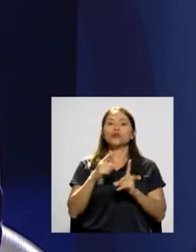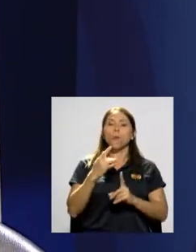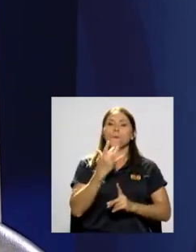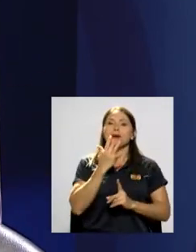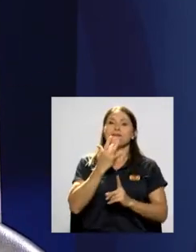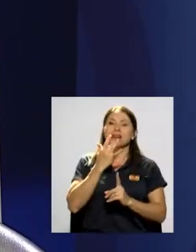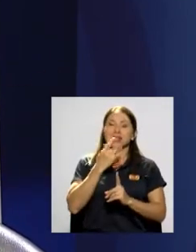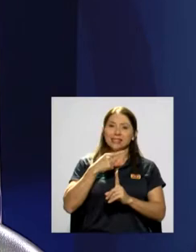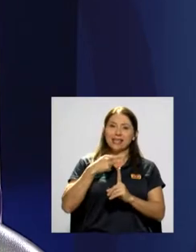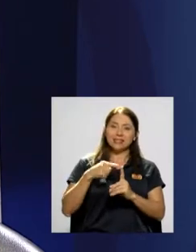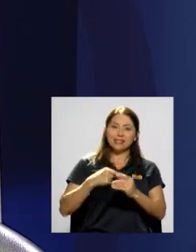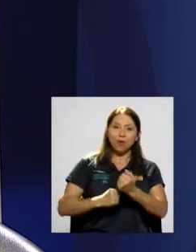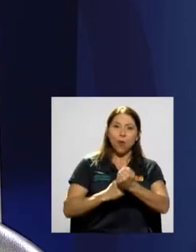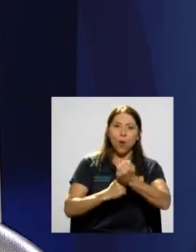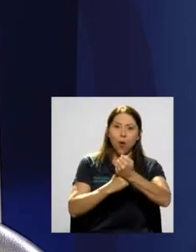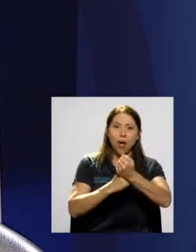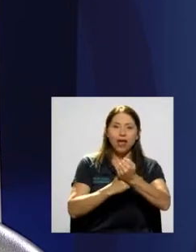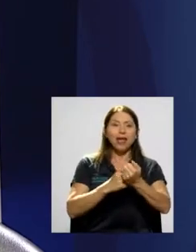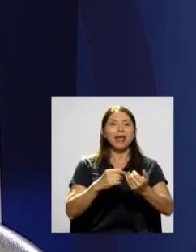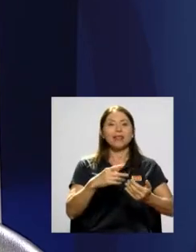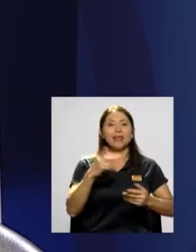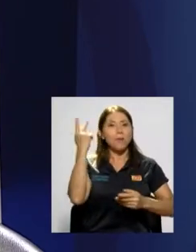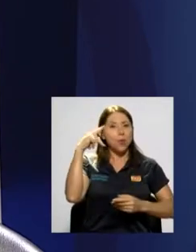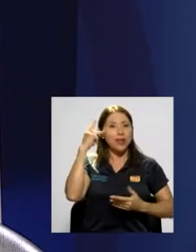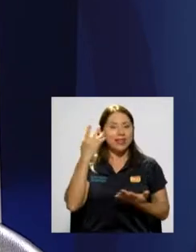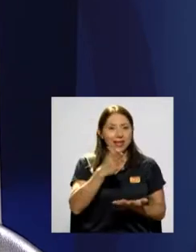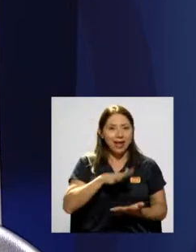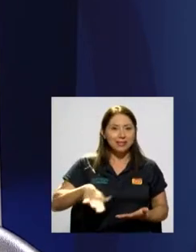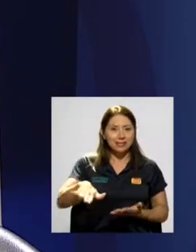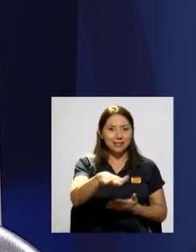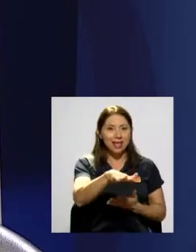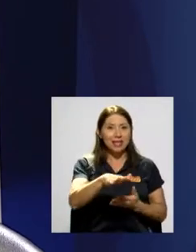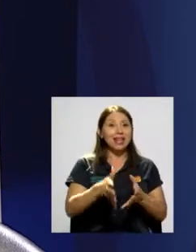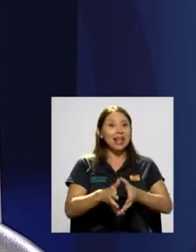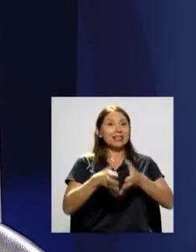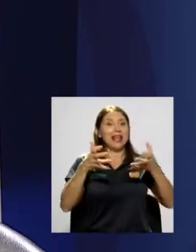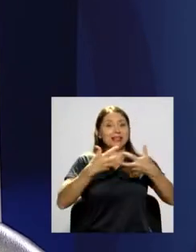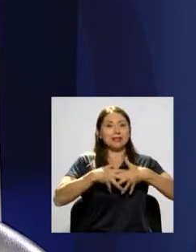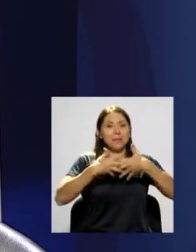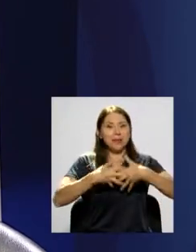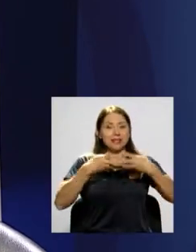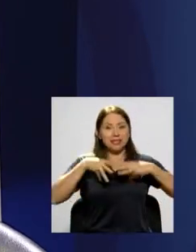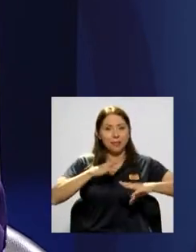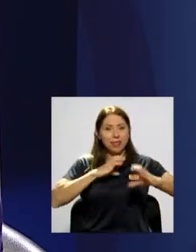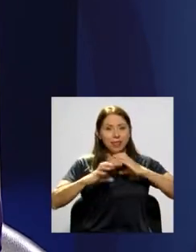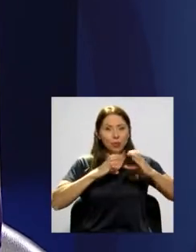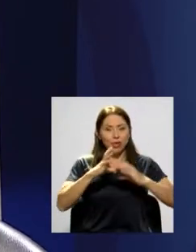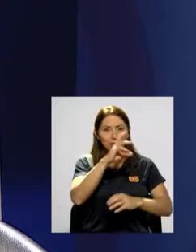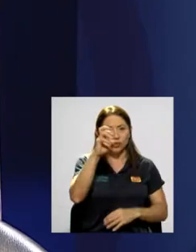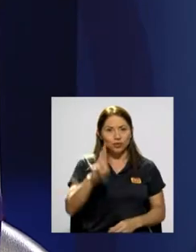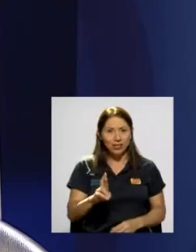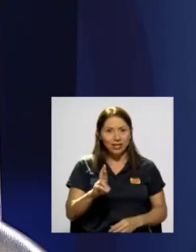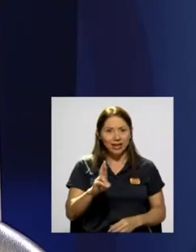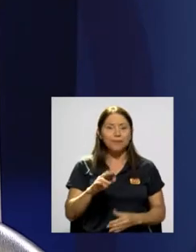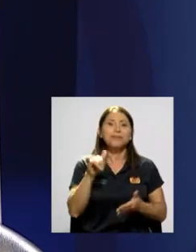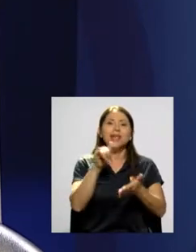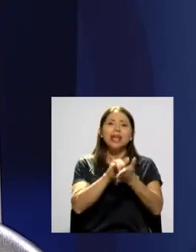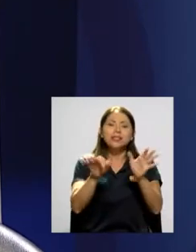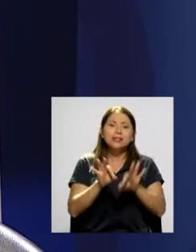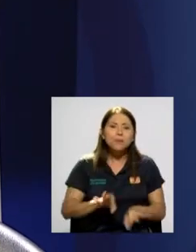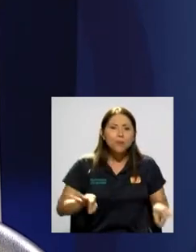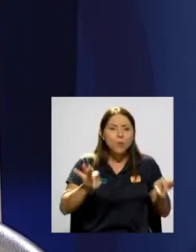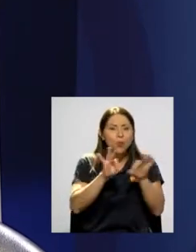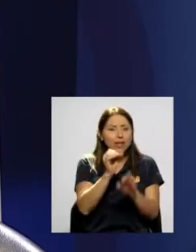son propietarios y propietarias de los grandes conglomerados mediáticos de Costa Rica. Y aquí en esto es importante